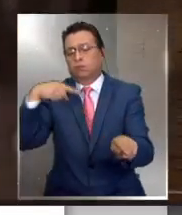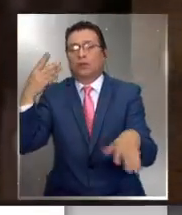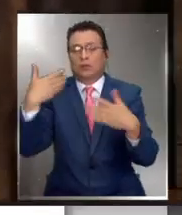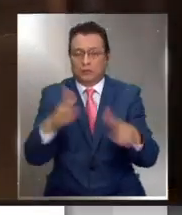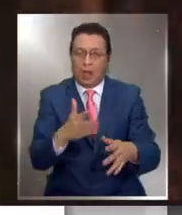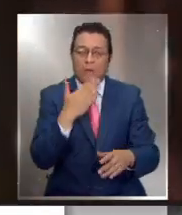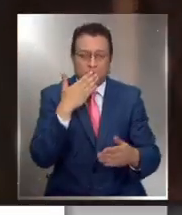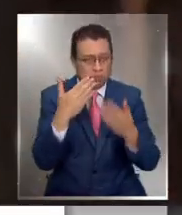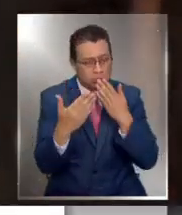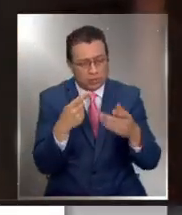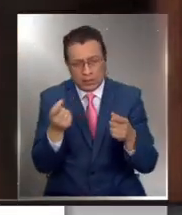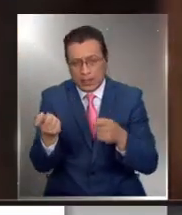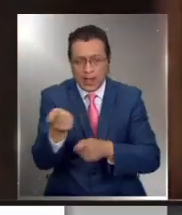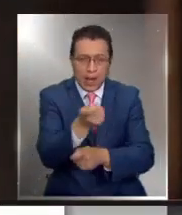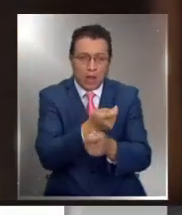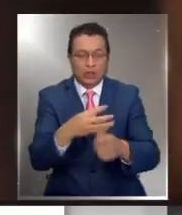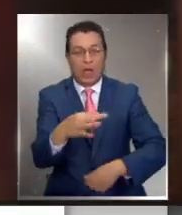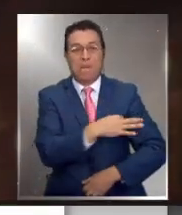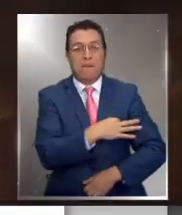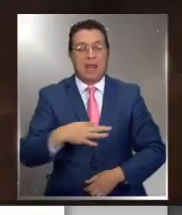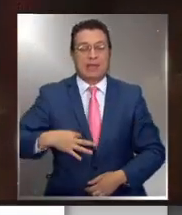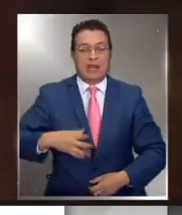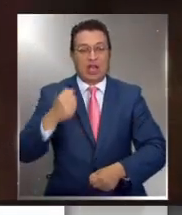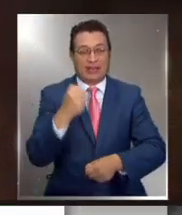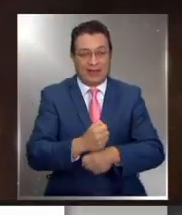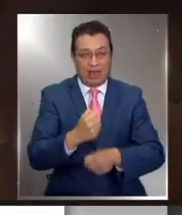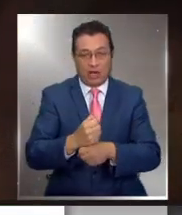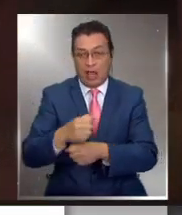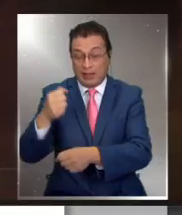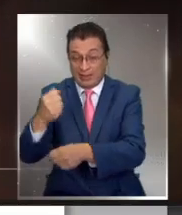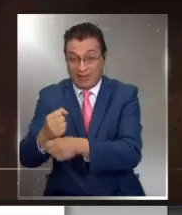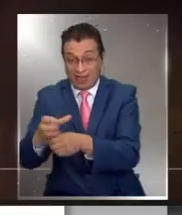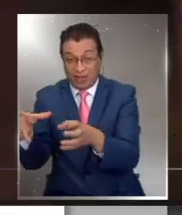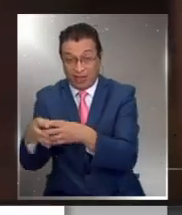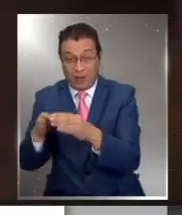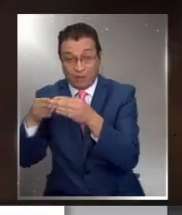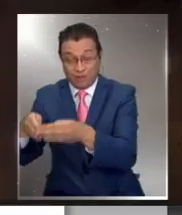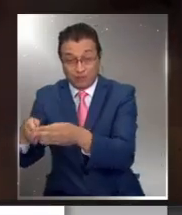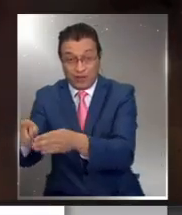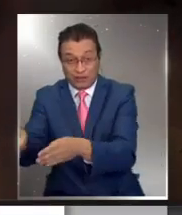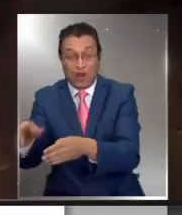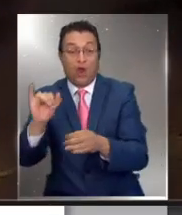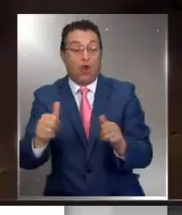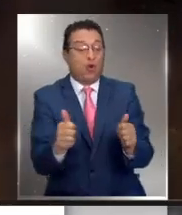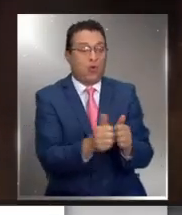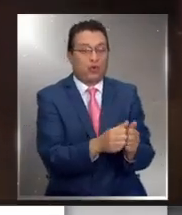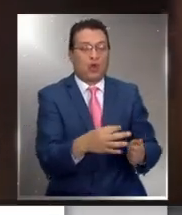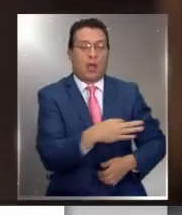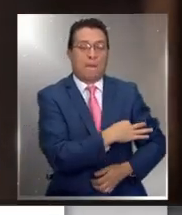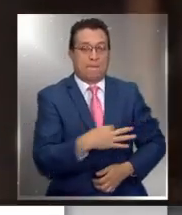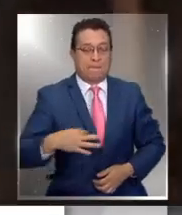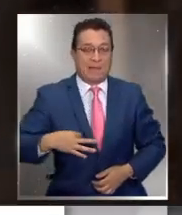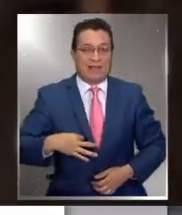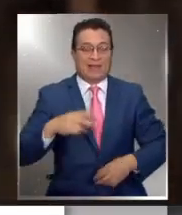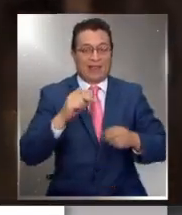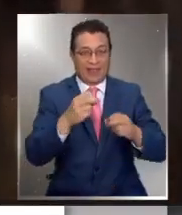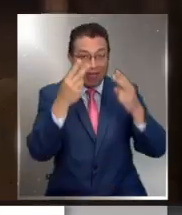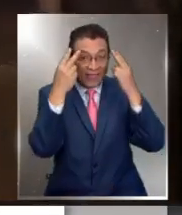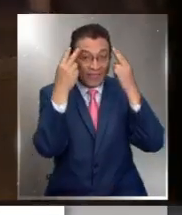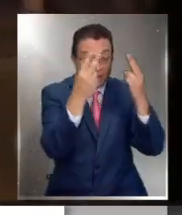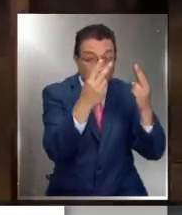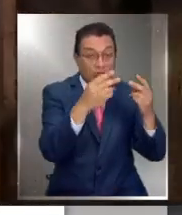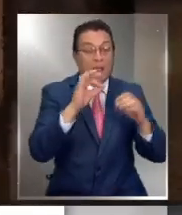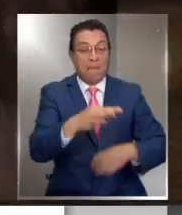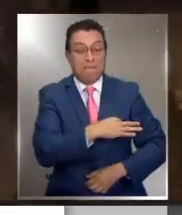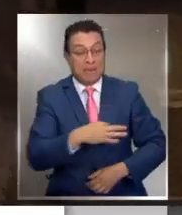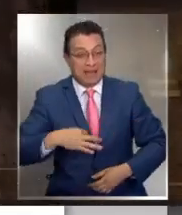jornada de negociación en el Ministerio del Trabajo, los trabajadores portuarios junto a la ministra de Transportes, el ministro